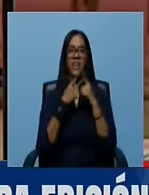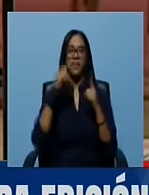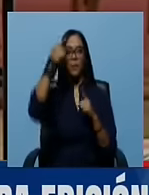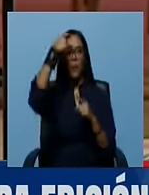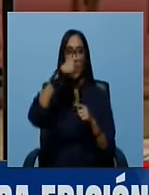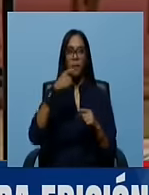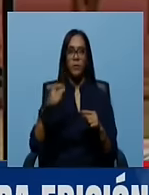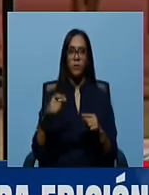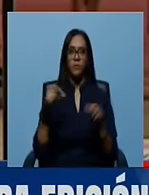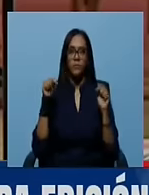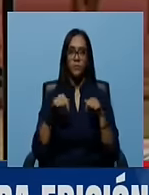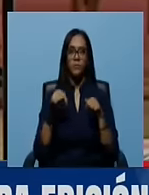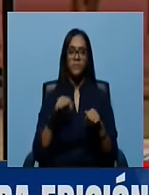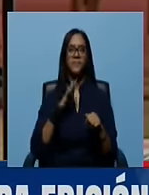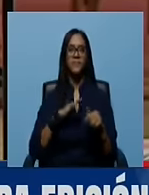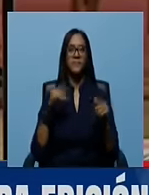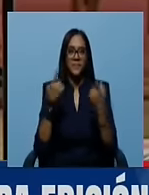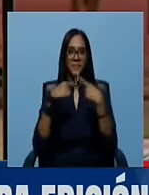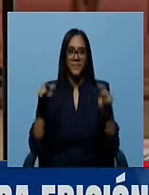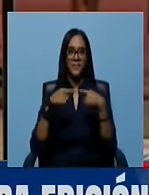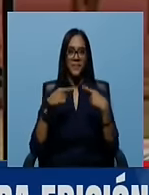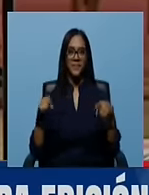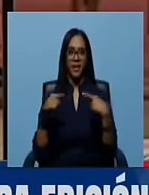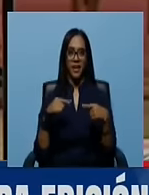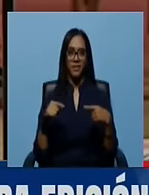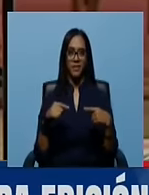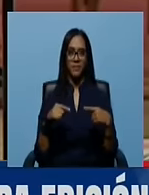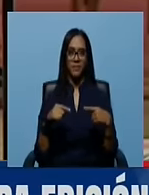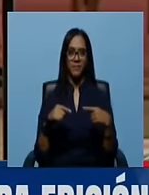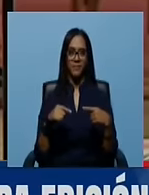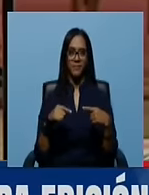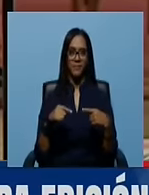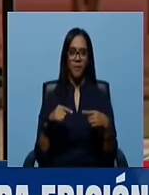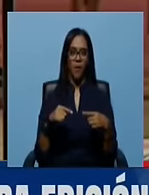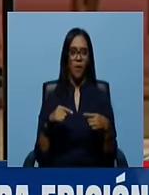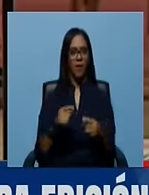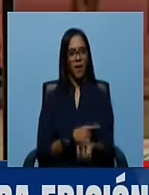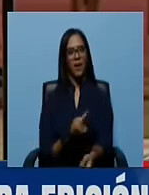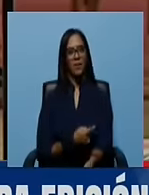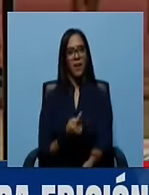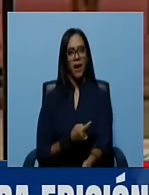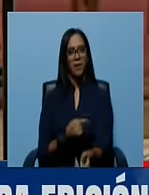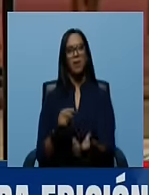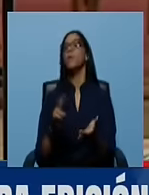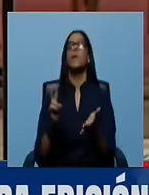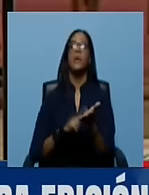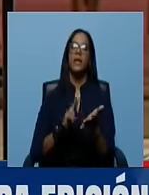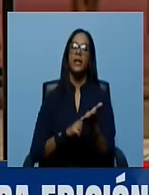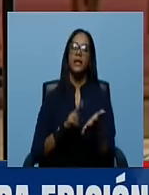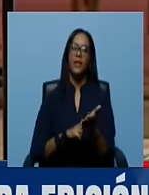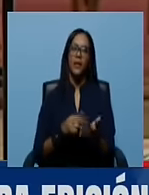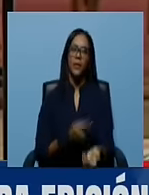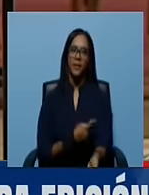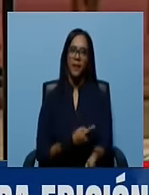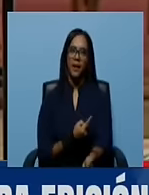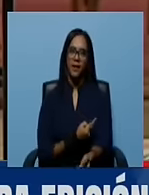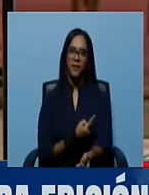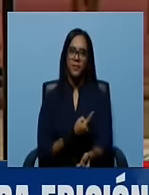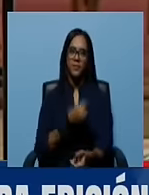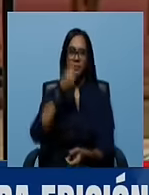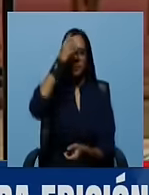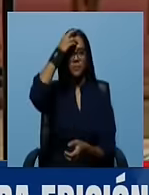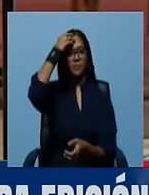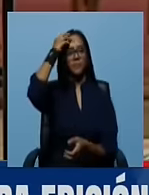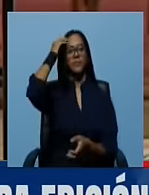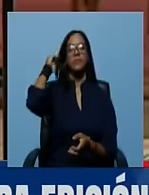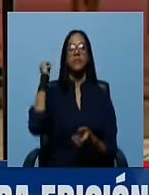Hoy está de cumpleaños un gran hermano, un verdadero hermano, un verdadero